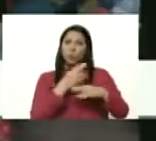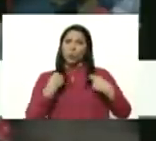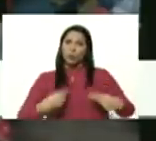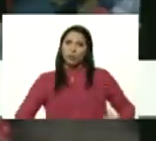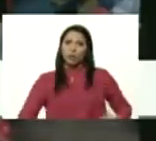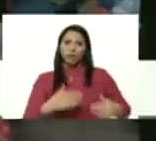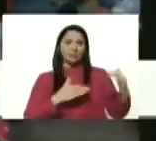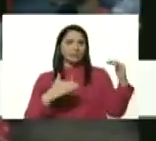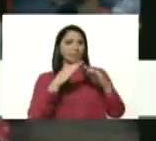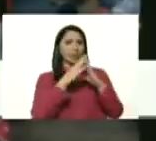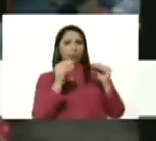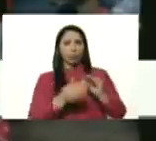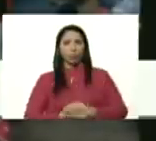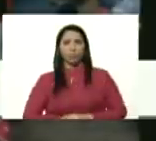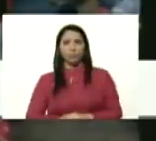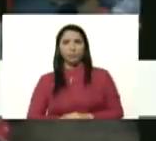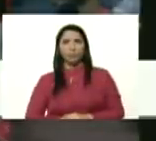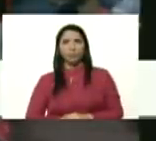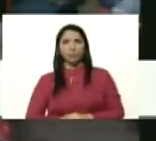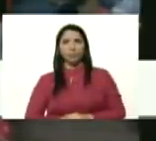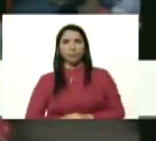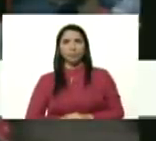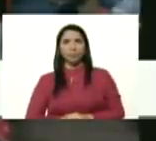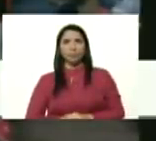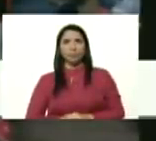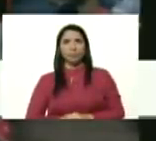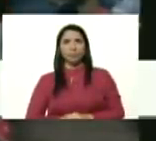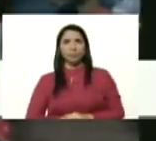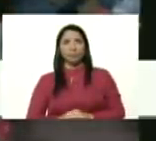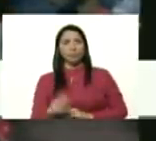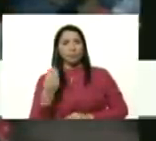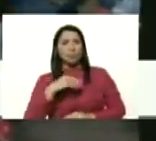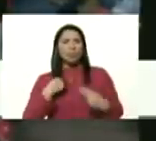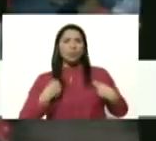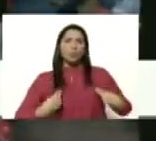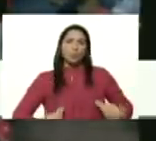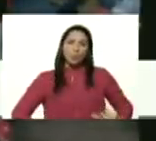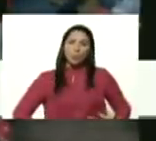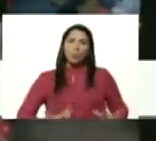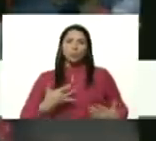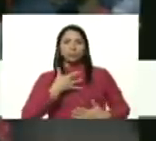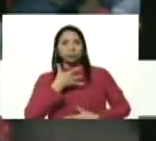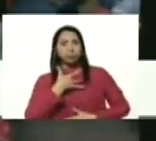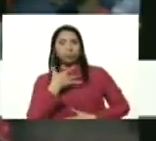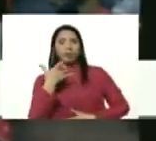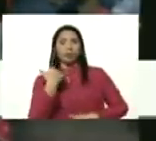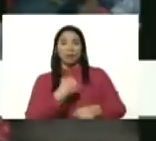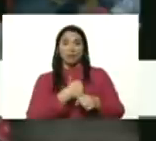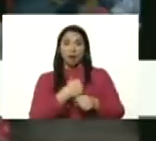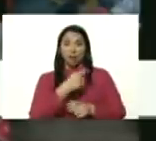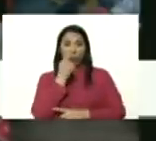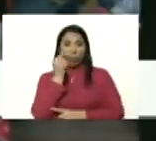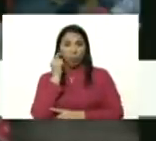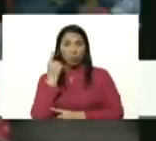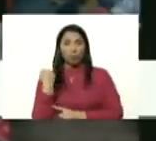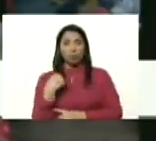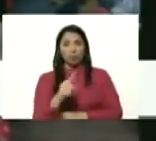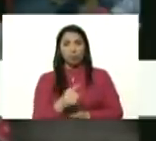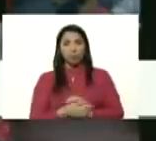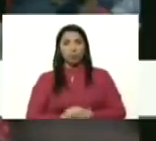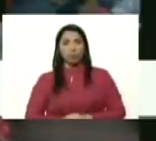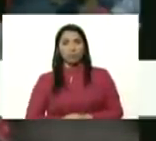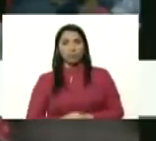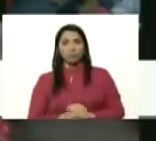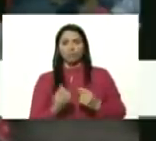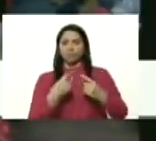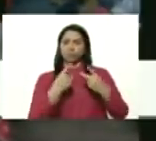de todo, siendo la humanidad más humana. Y los trabajadores, para eso tiene para nosotros mucho